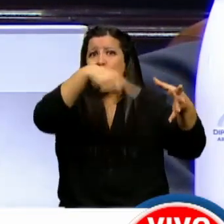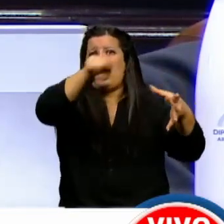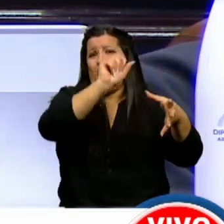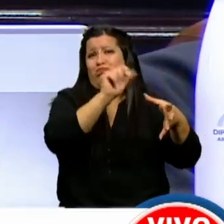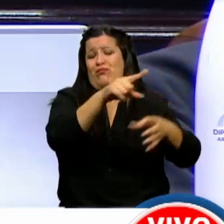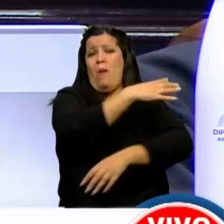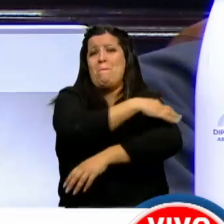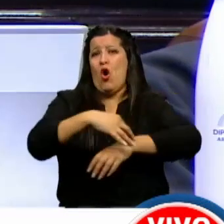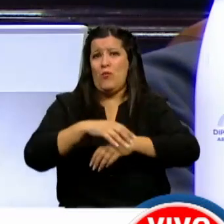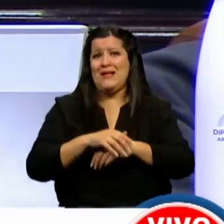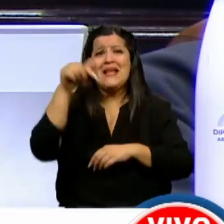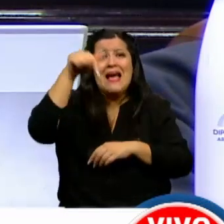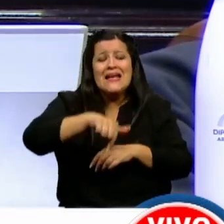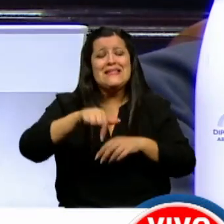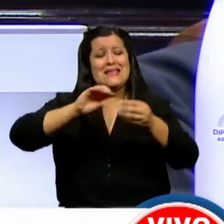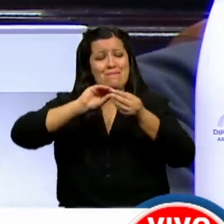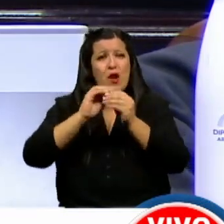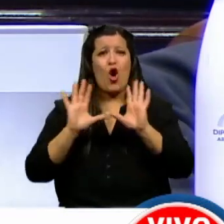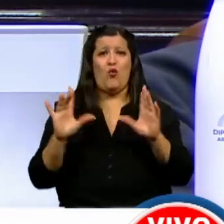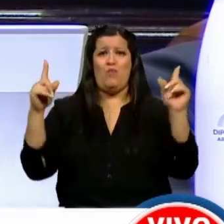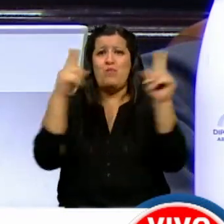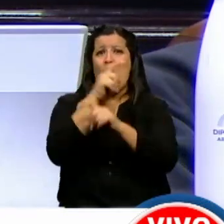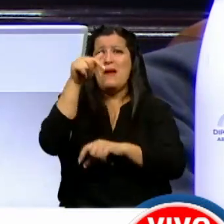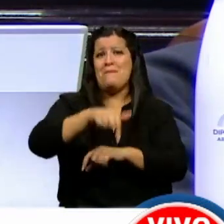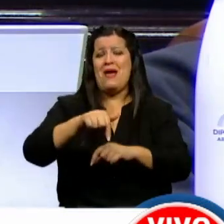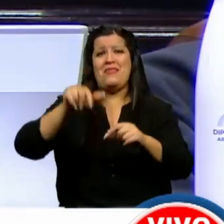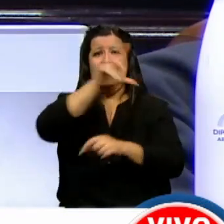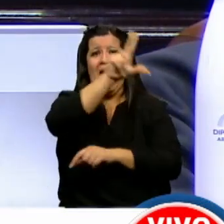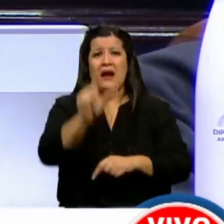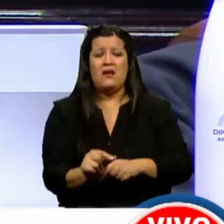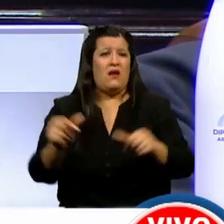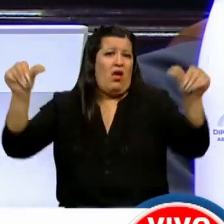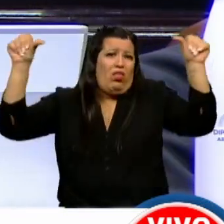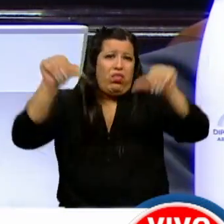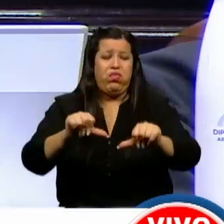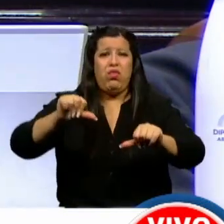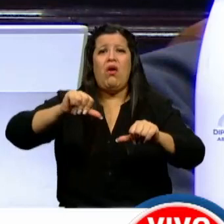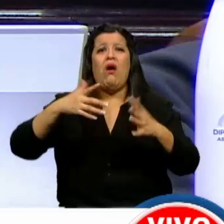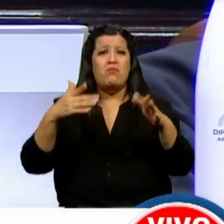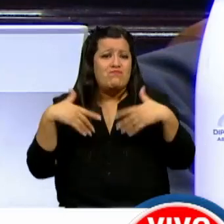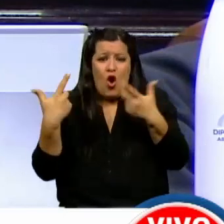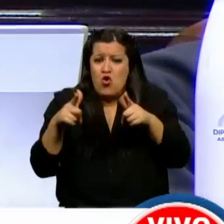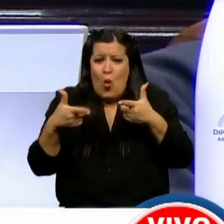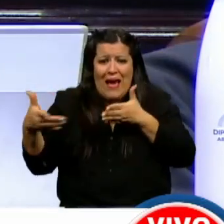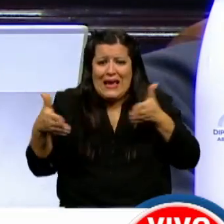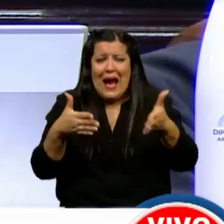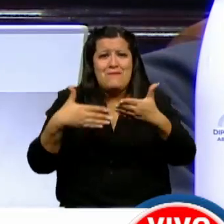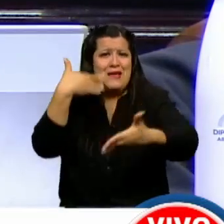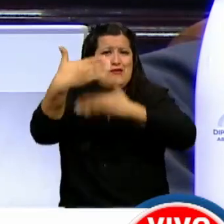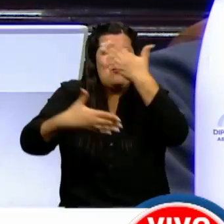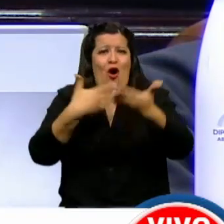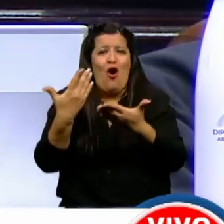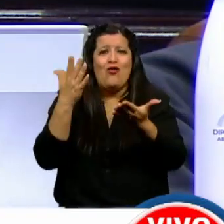es el drama de la Argentina que ha vuelto a caer después del rebote de la pospandemia porque no encuentra un horizonte que no tiene que ver con la